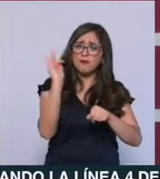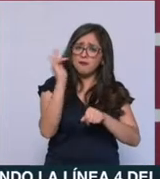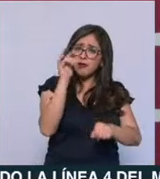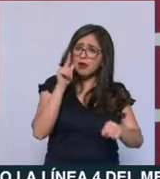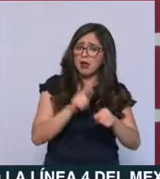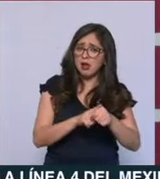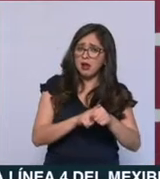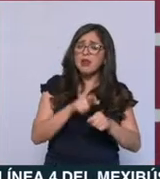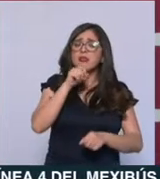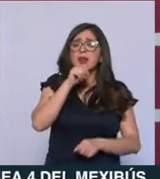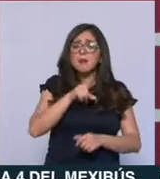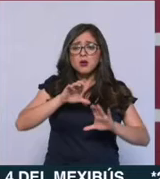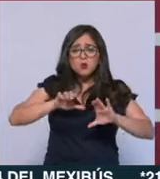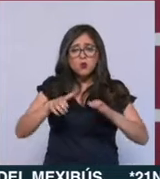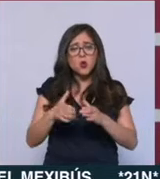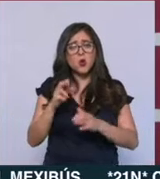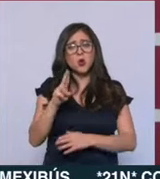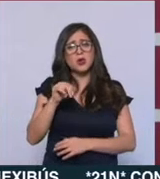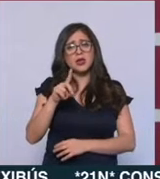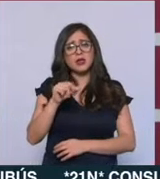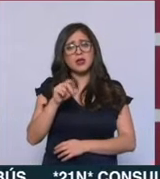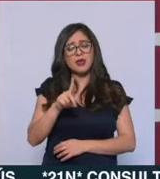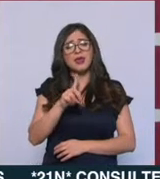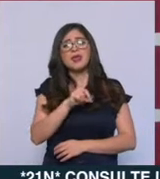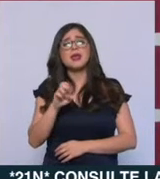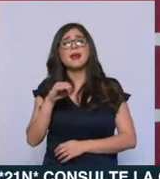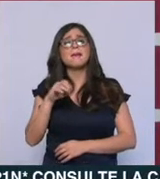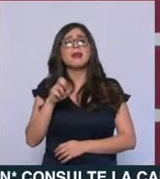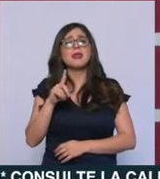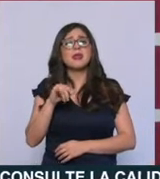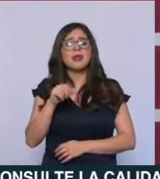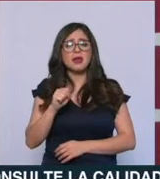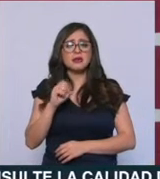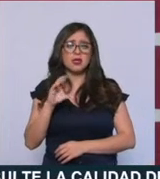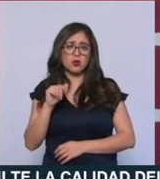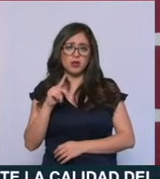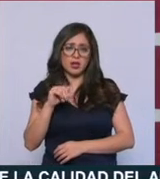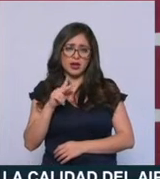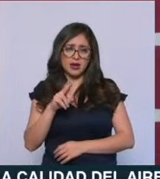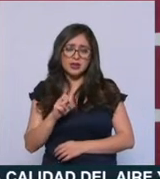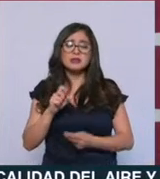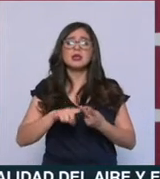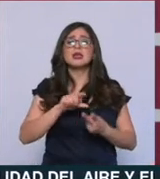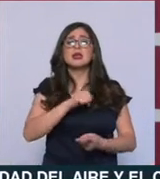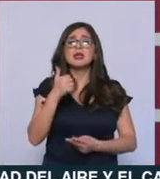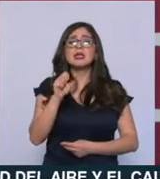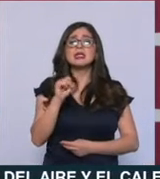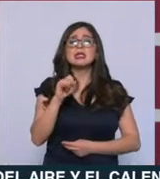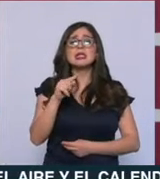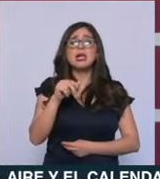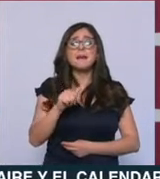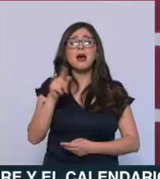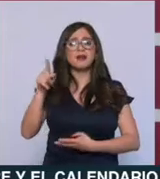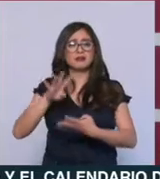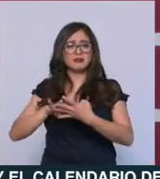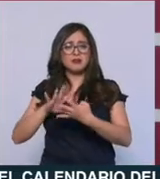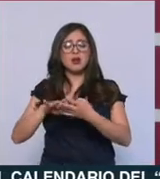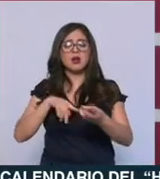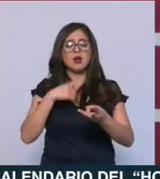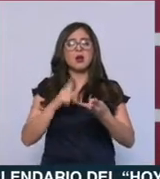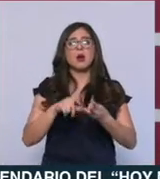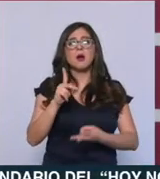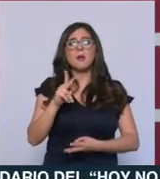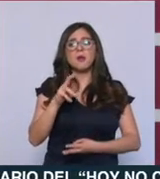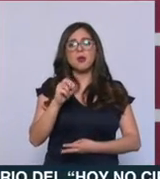la Unidad de Medidas Cautelares, el Sistema Penitenciario, Protección Civil,